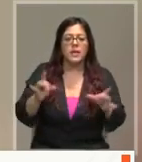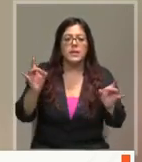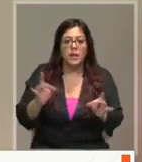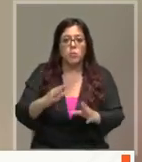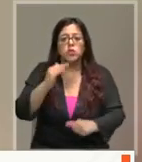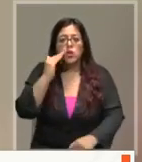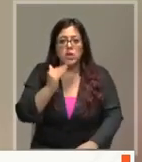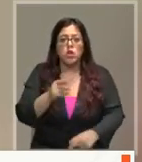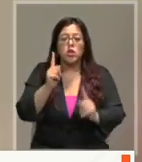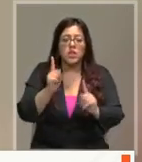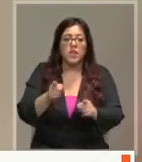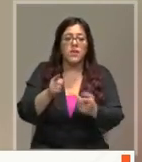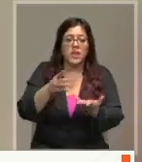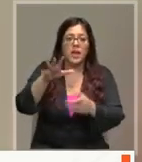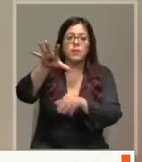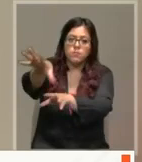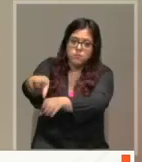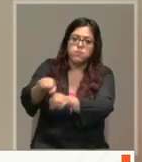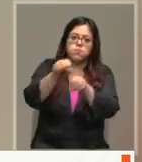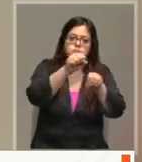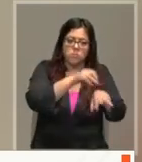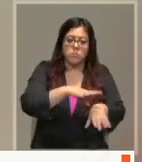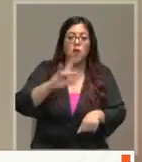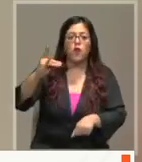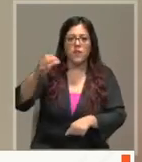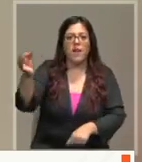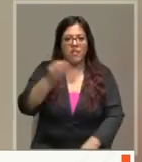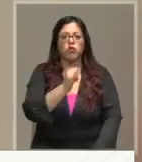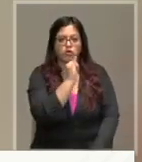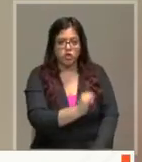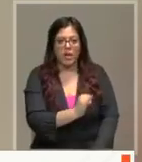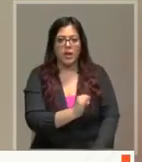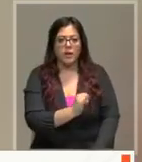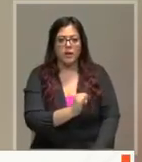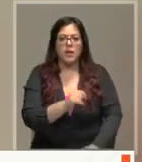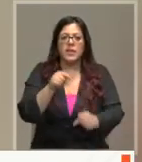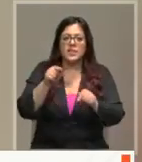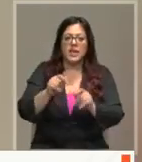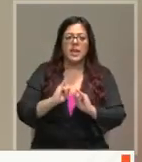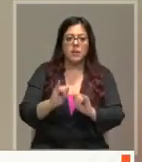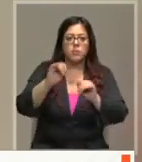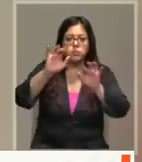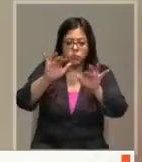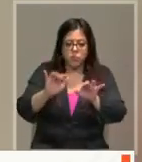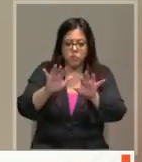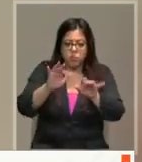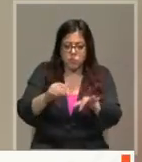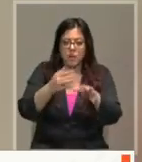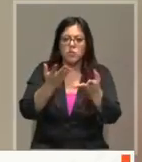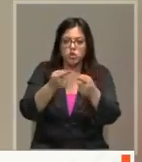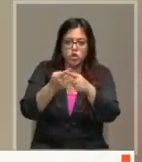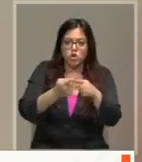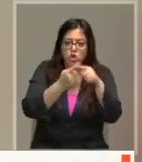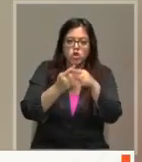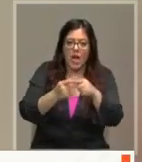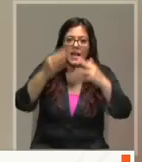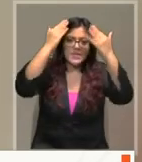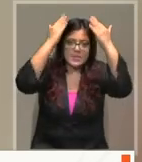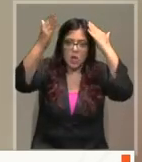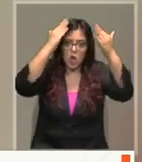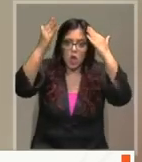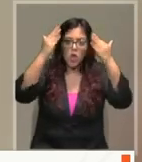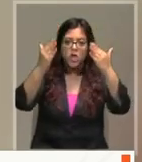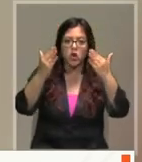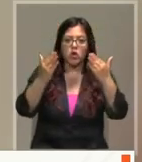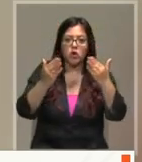que ser restituido o no. Bolivia dijo que sí. Se hicieron informes sociales y psicológicos y todos